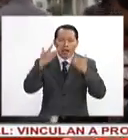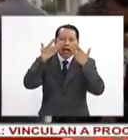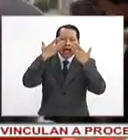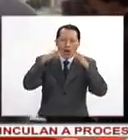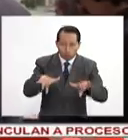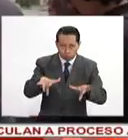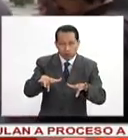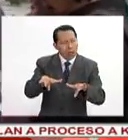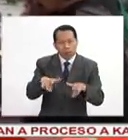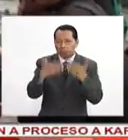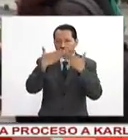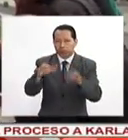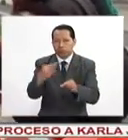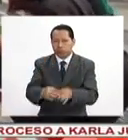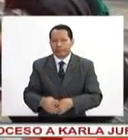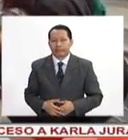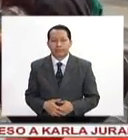renunciara a su cargo.